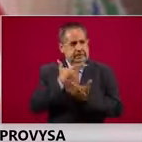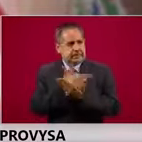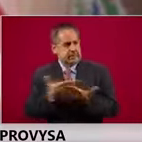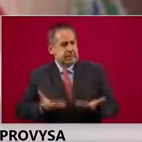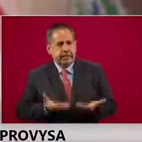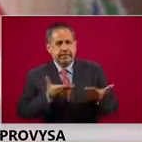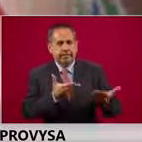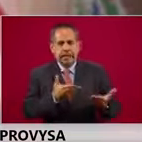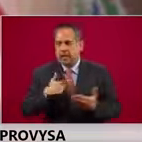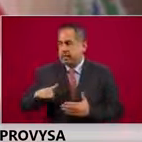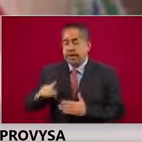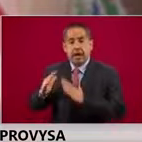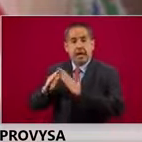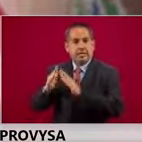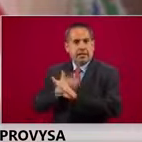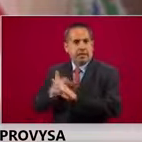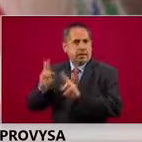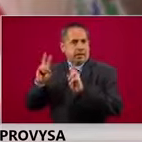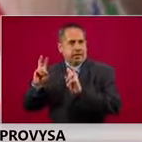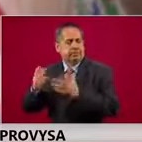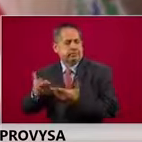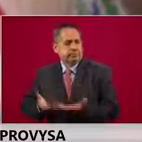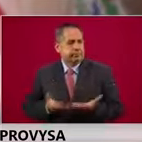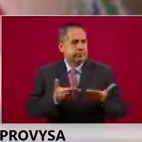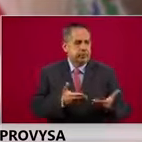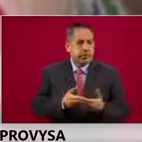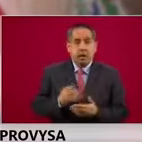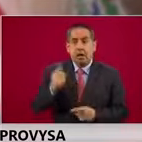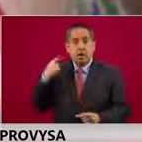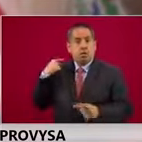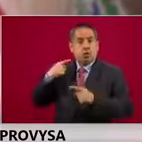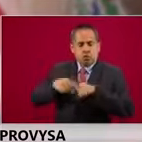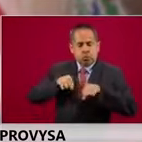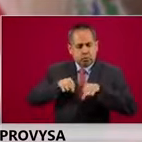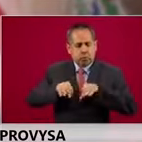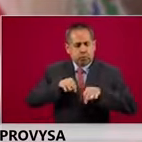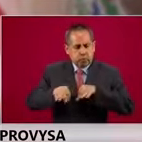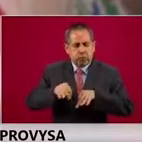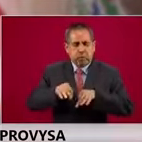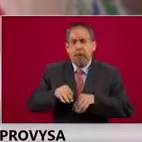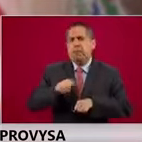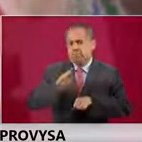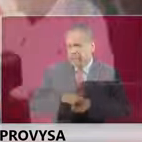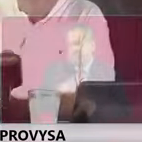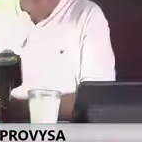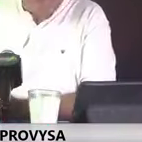parte de lo que vivimos el día de ayer. Pero bueno, vamos a la otra realidad, lo del COVID, que